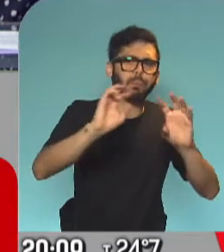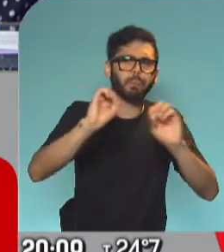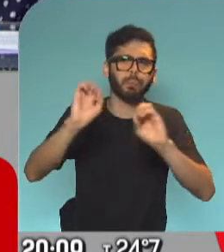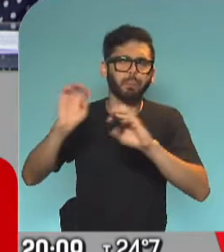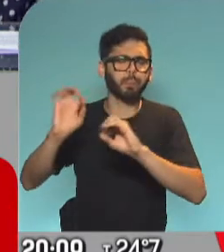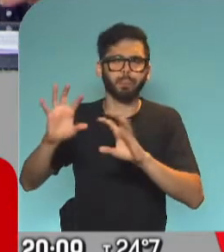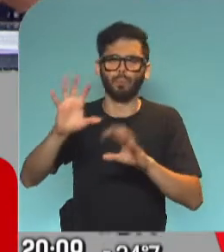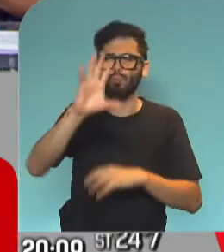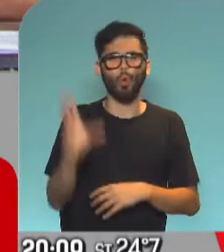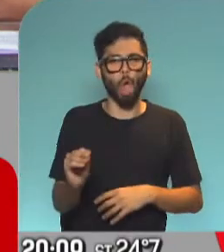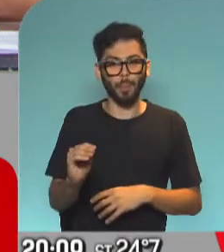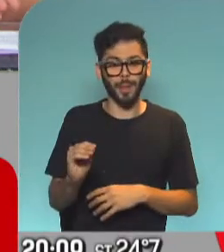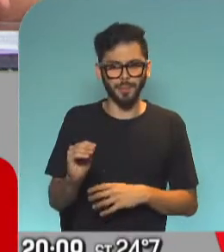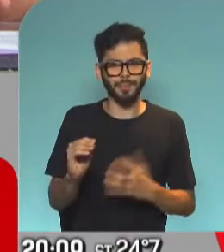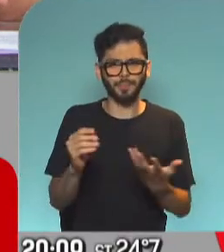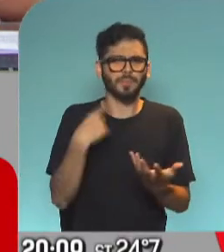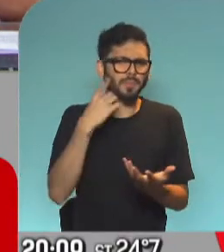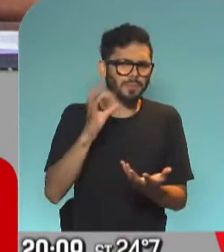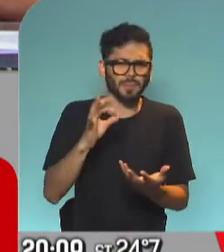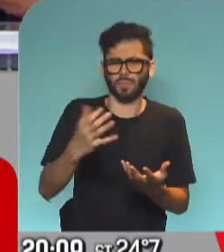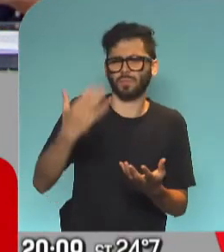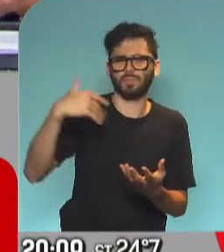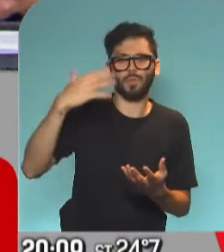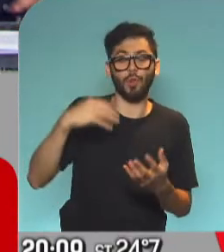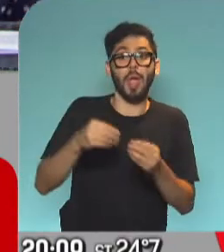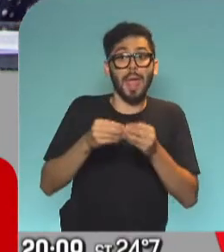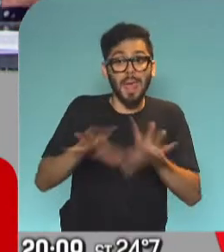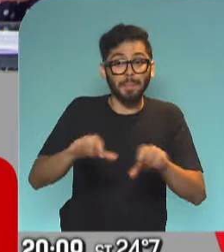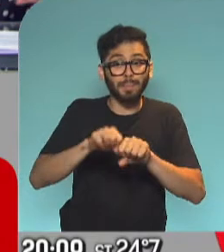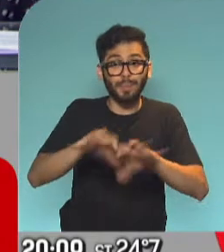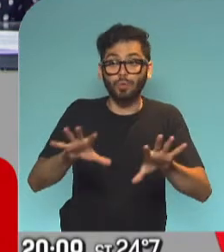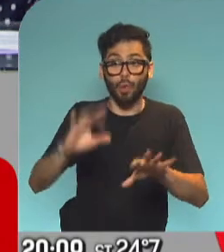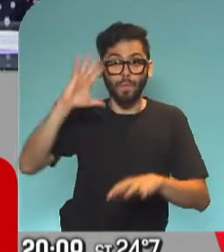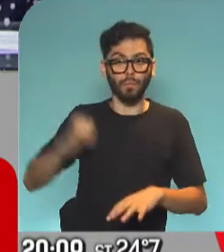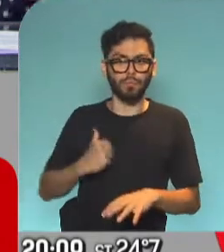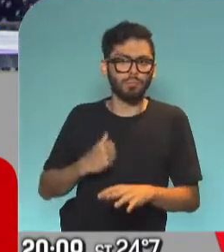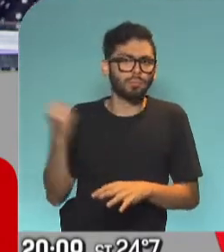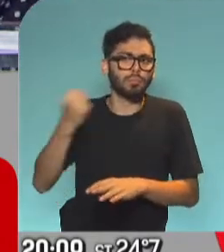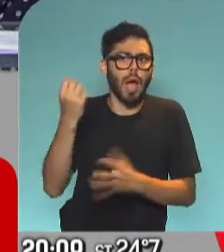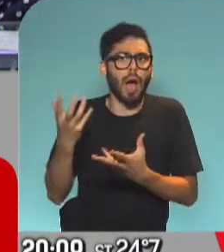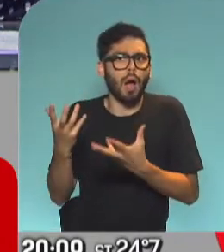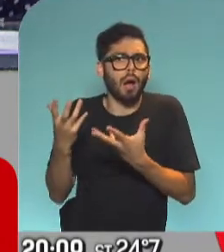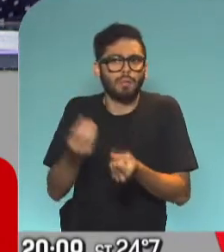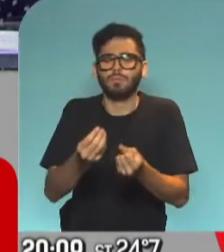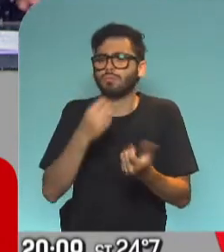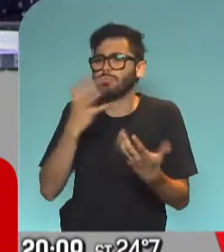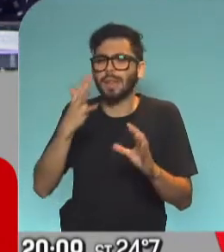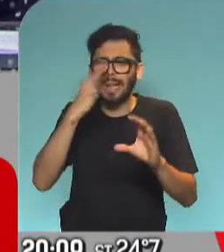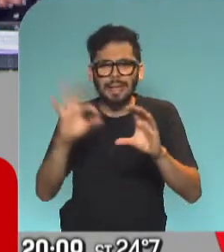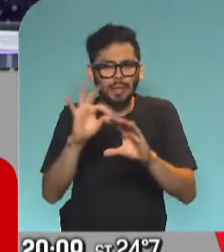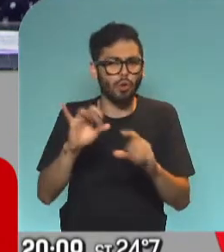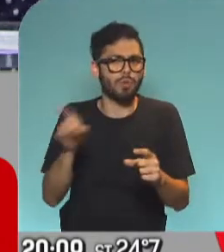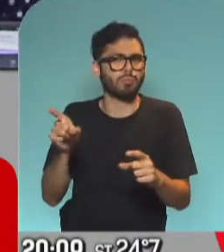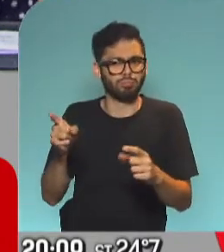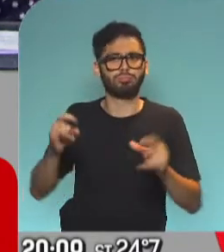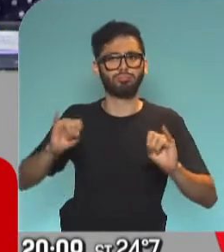que las Fuerzas Armadas fueron ocupando un rol importante desde el principio de la pandemia, cuando colaboraron con todo lo que eran los testeos, con todo lo que